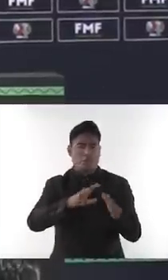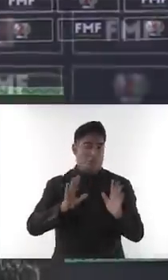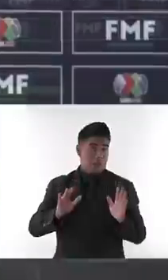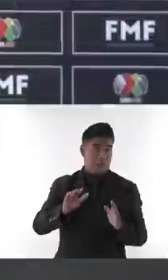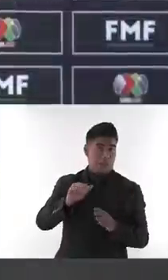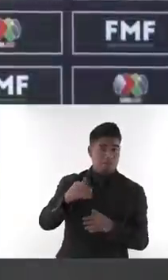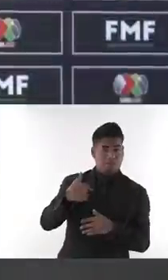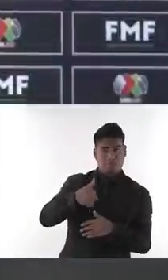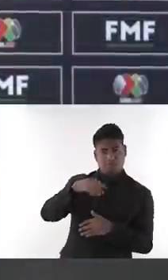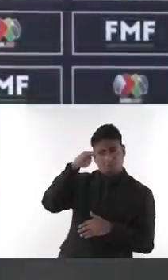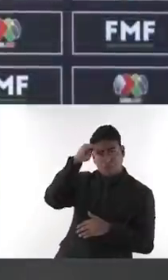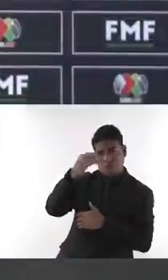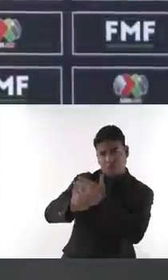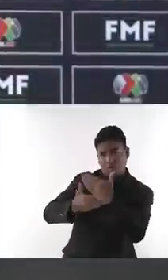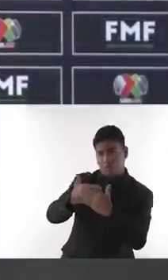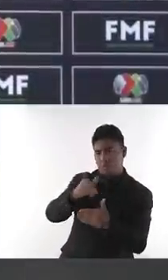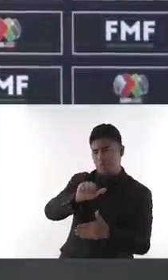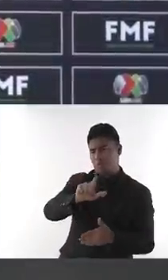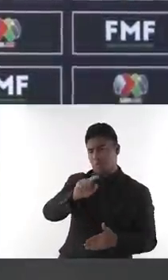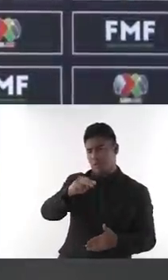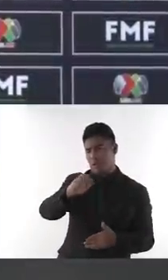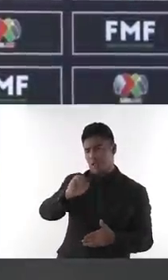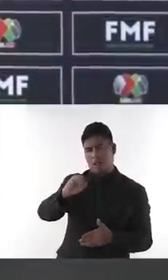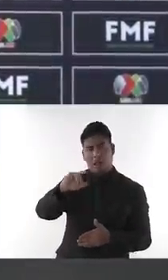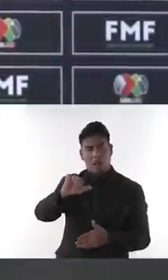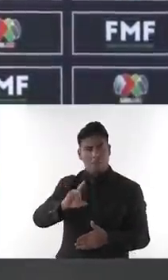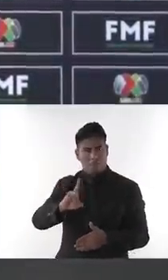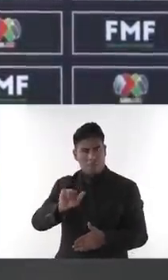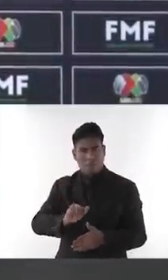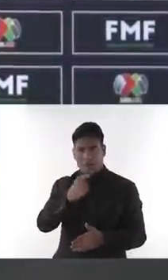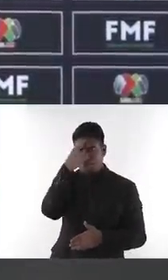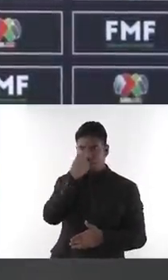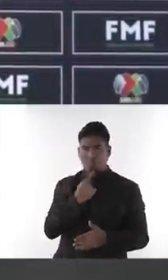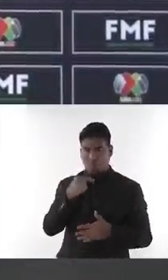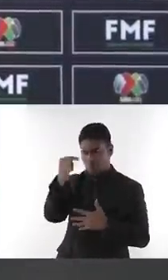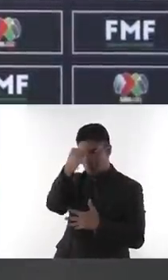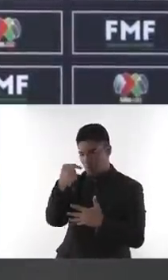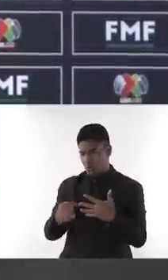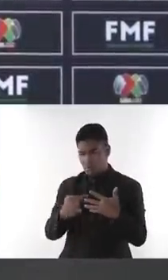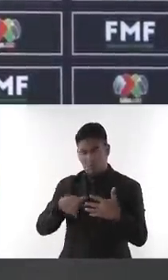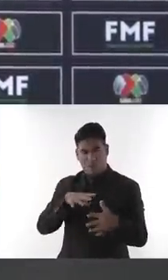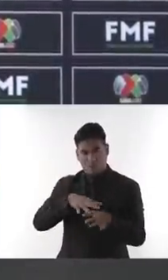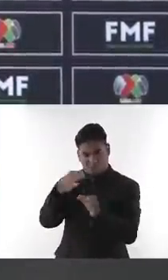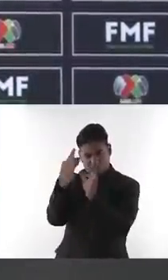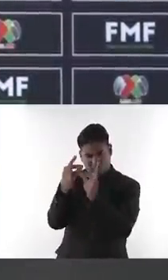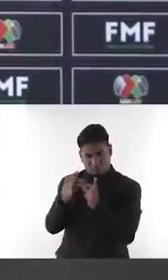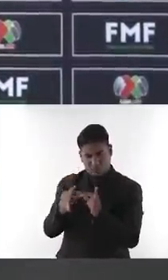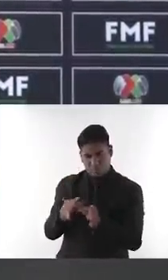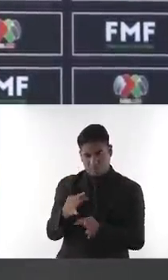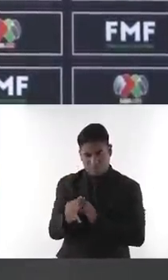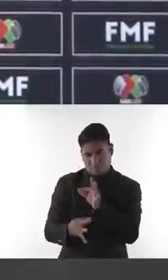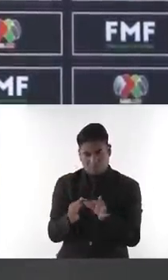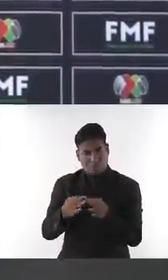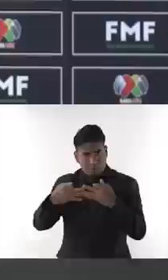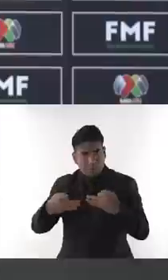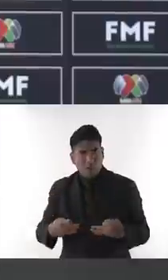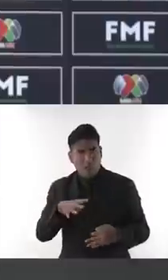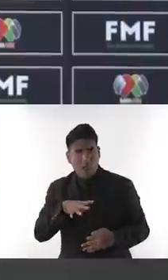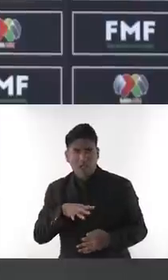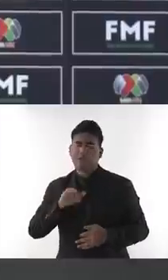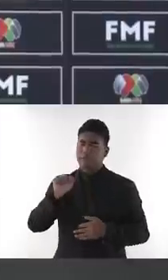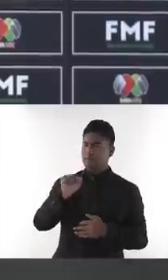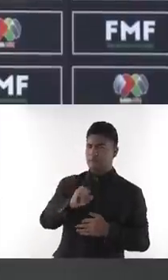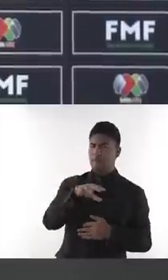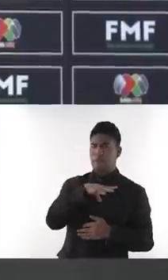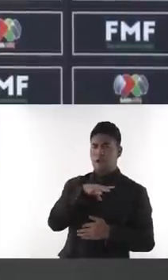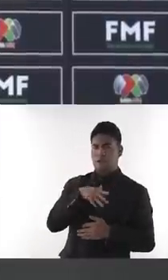el perfil, sí lo cumple. Si dentro de los muchos escenarios que se revisaron desde el día cero estaba